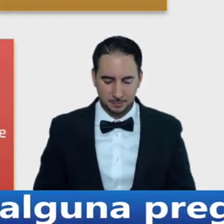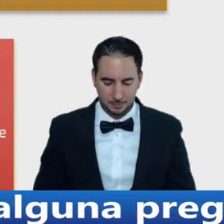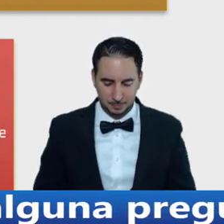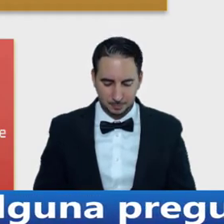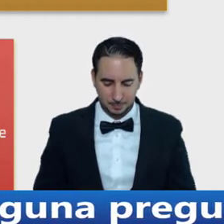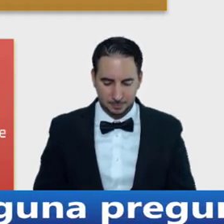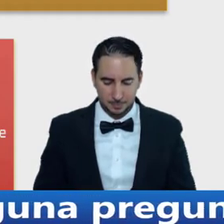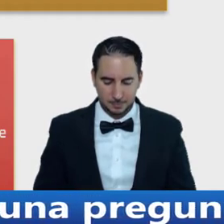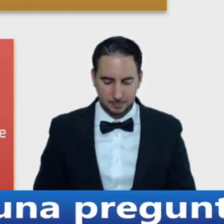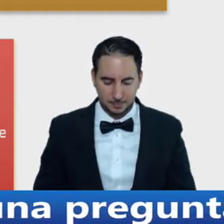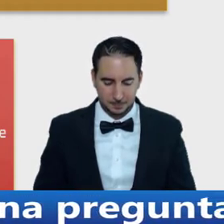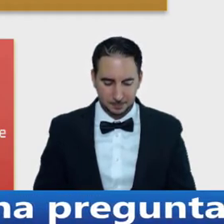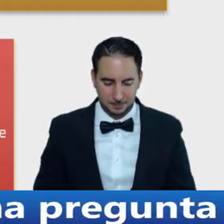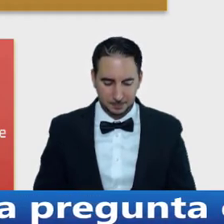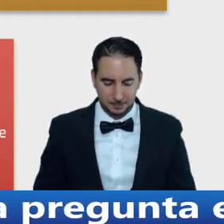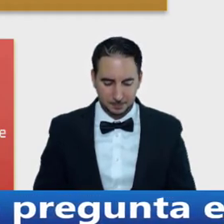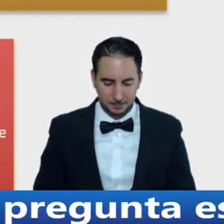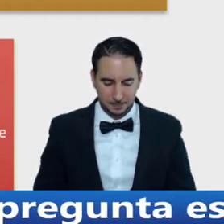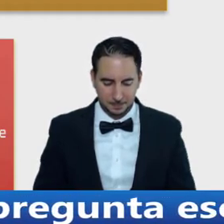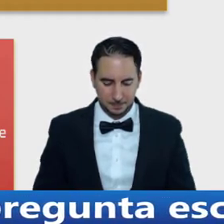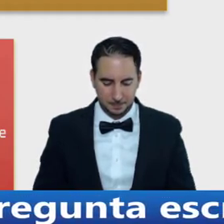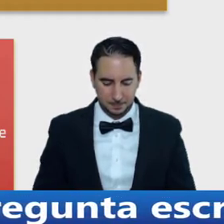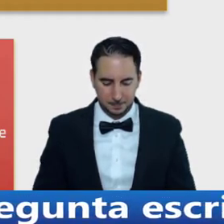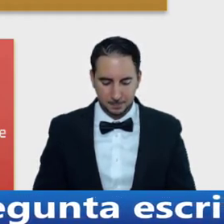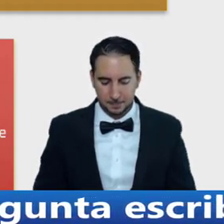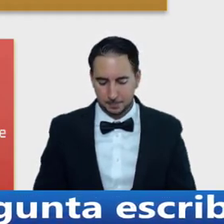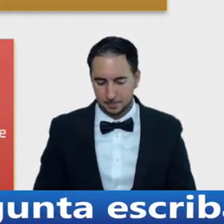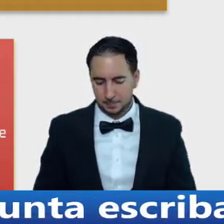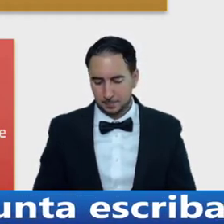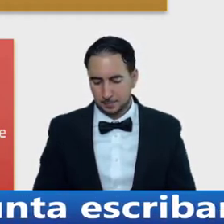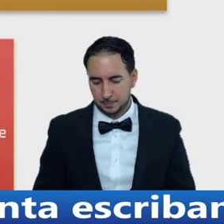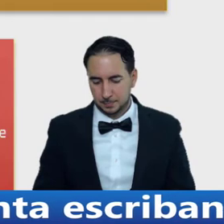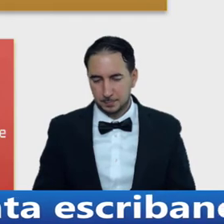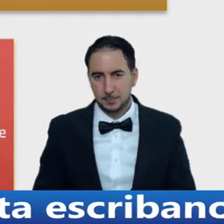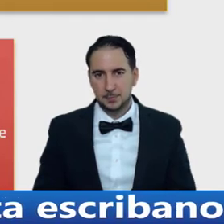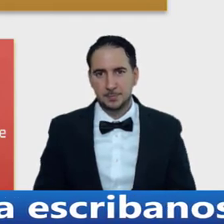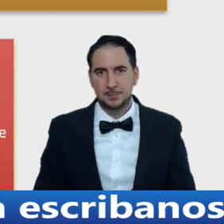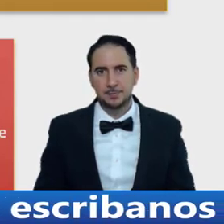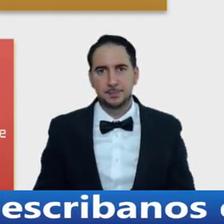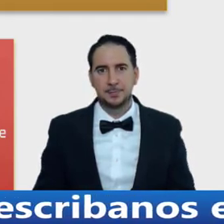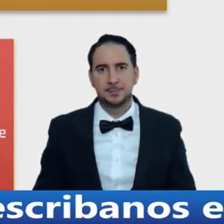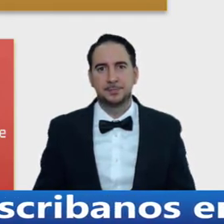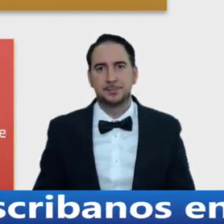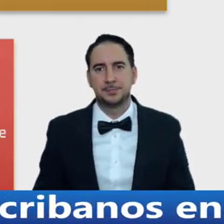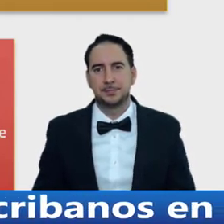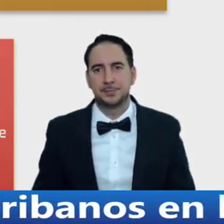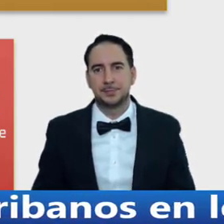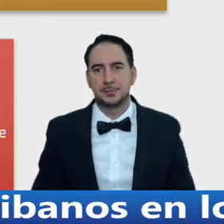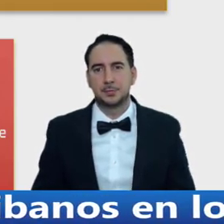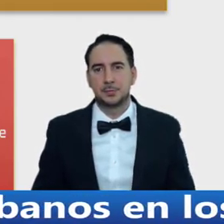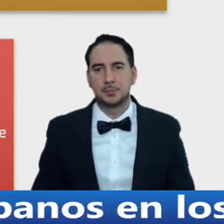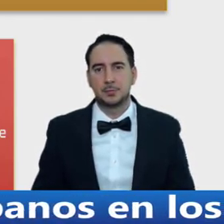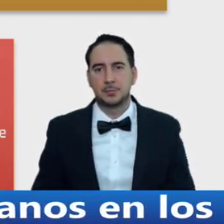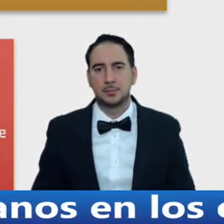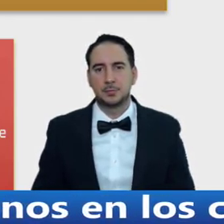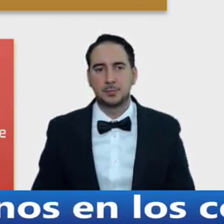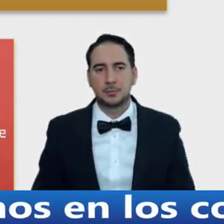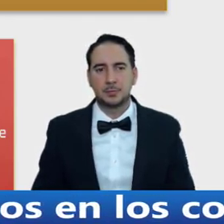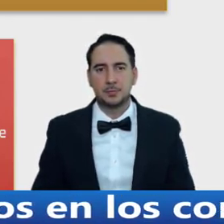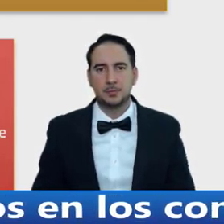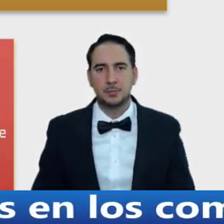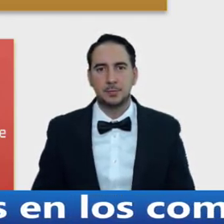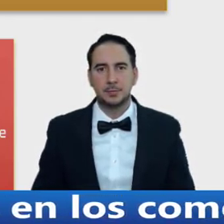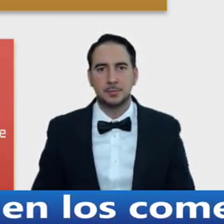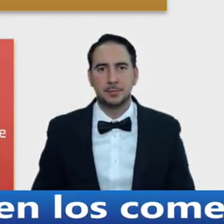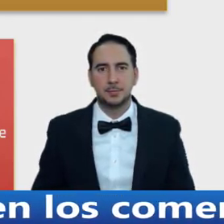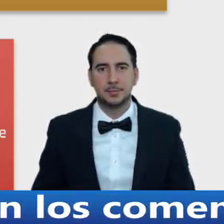que hay es que la mayoría de los que sacan su licencia no duran ni un año como real estate. Este negocio,